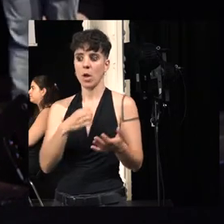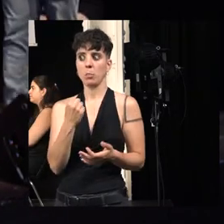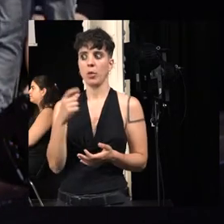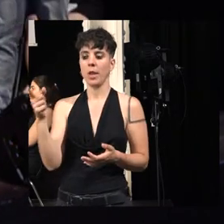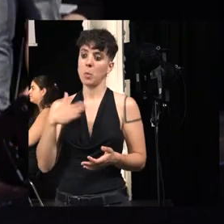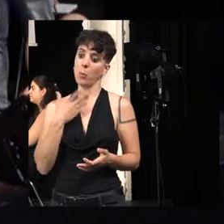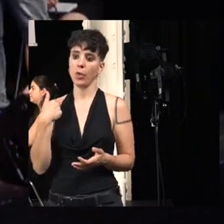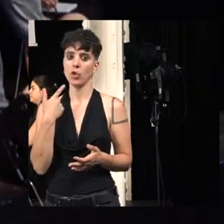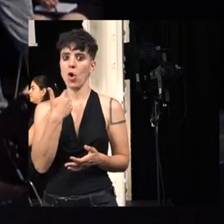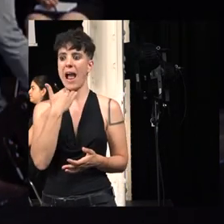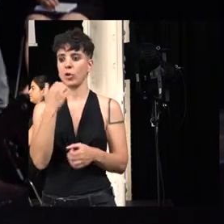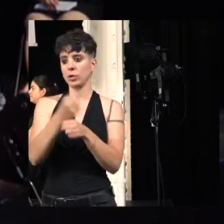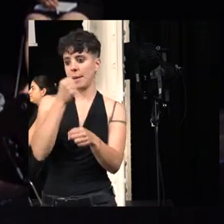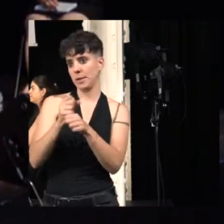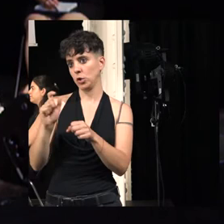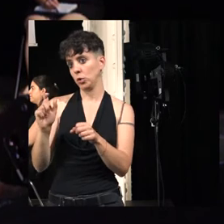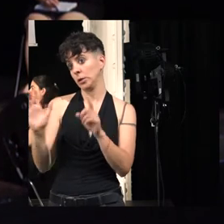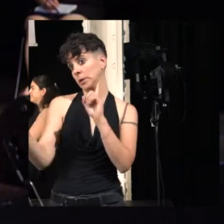cosa.